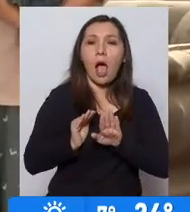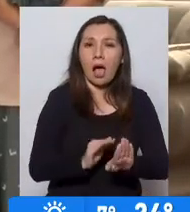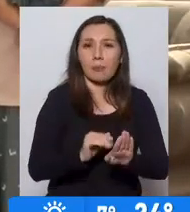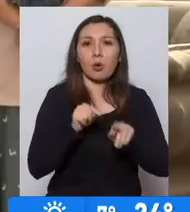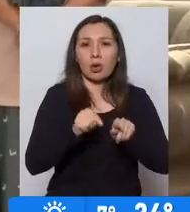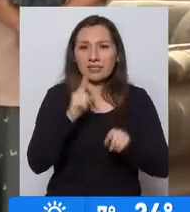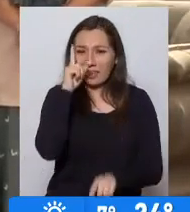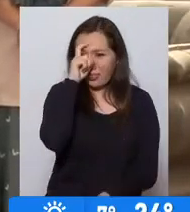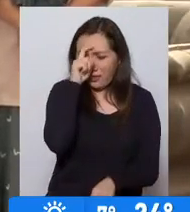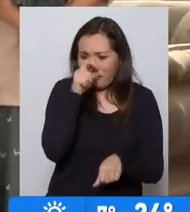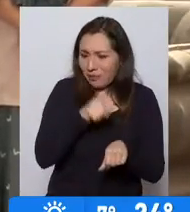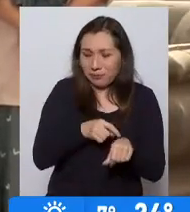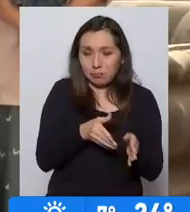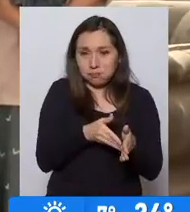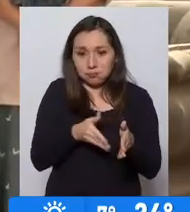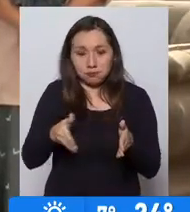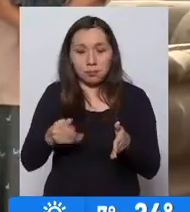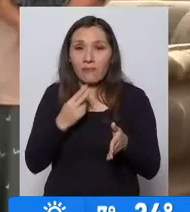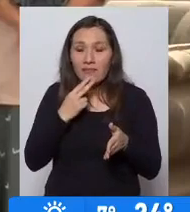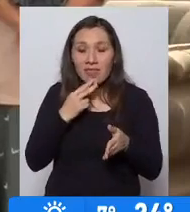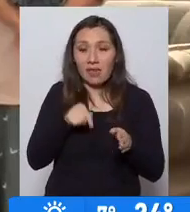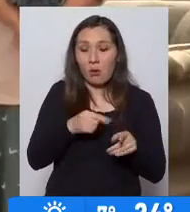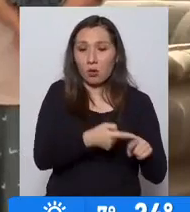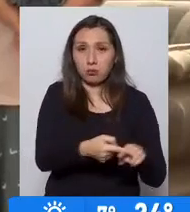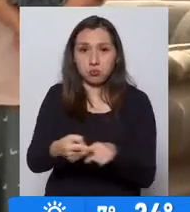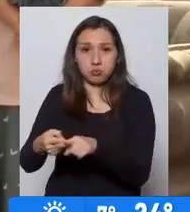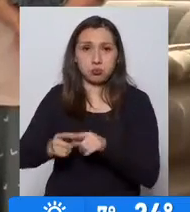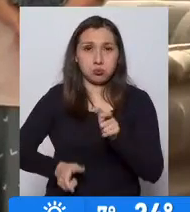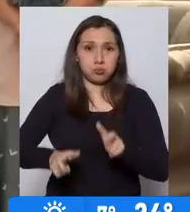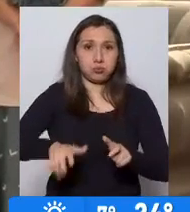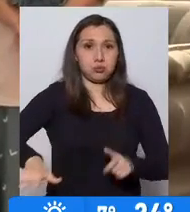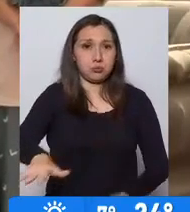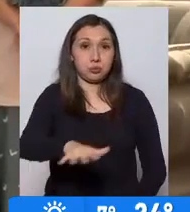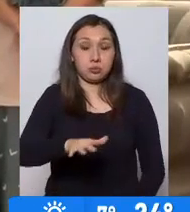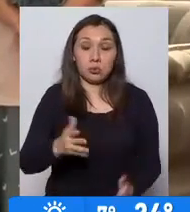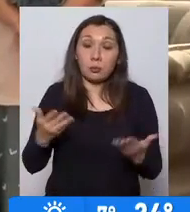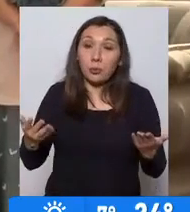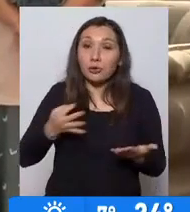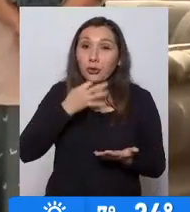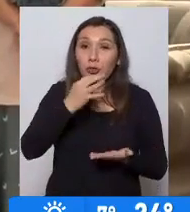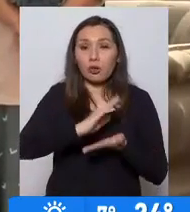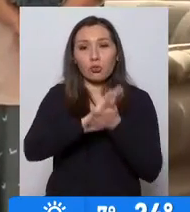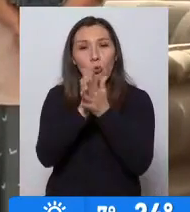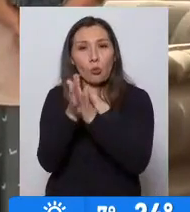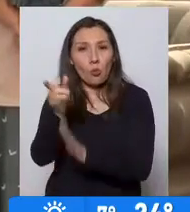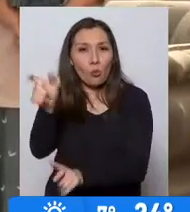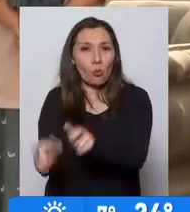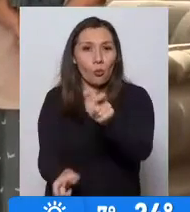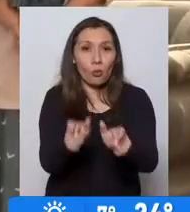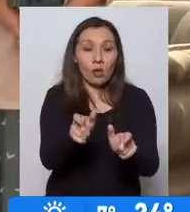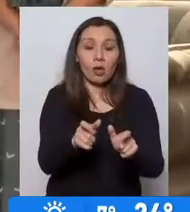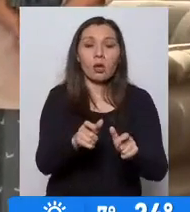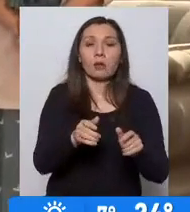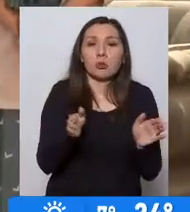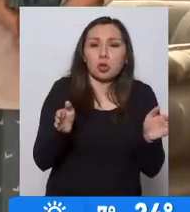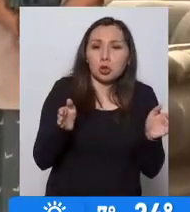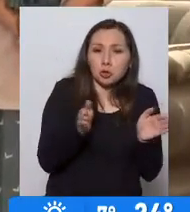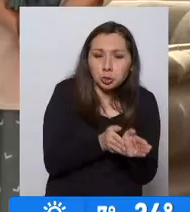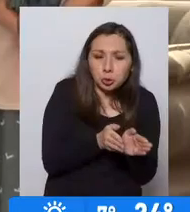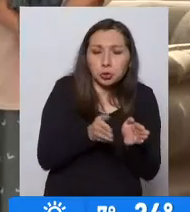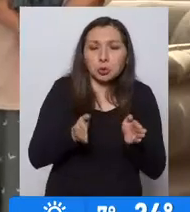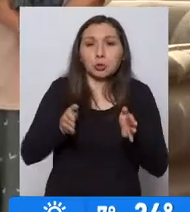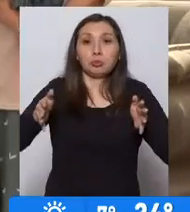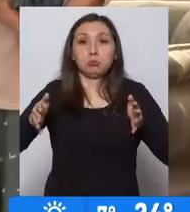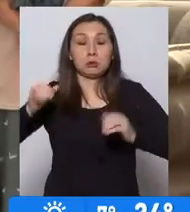apoyado en estos difíciles momentos que vivimos como sociedad. Y por eso le digo a todos los micro, pequeños y